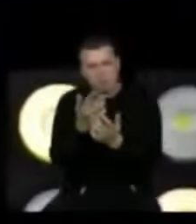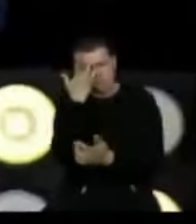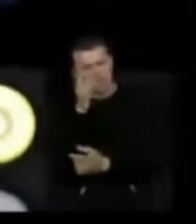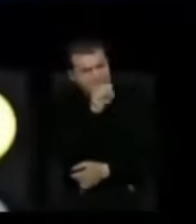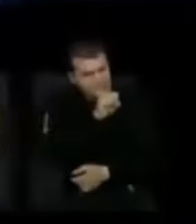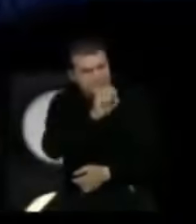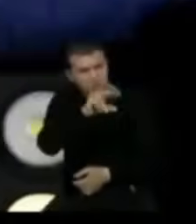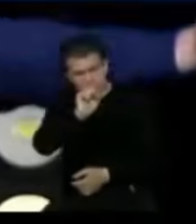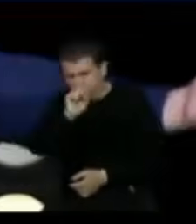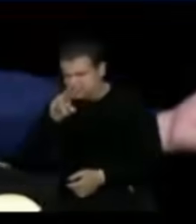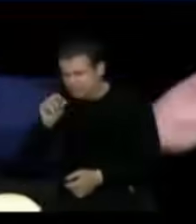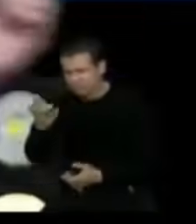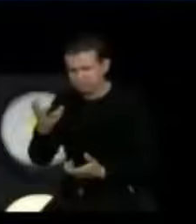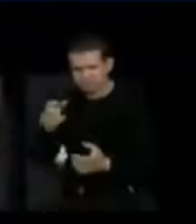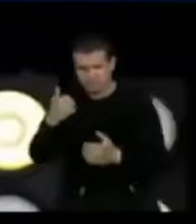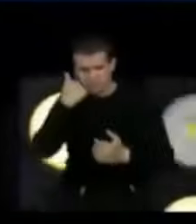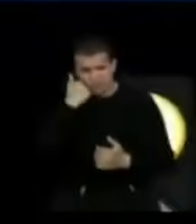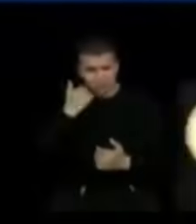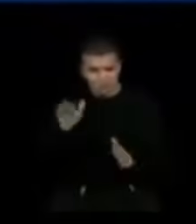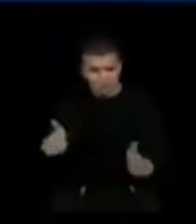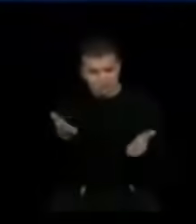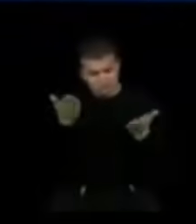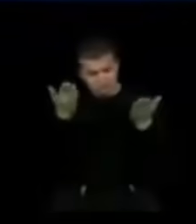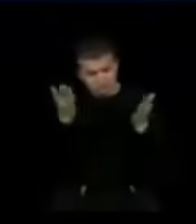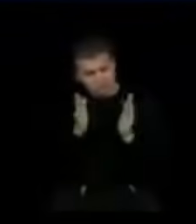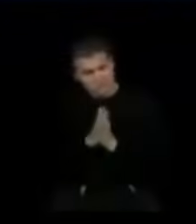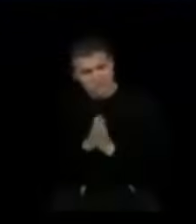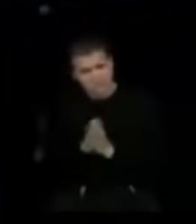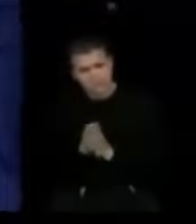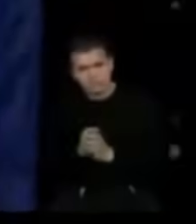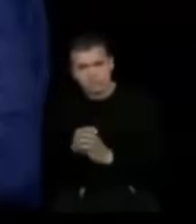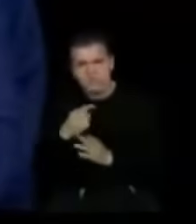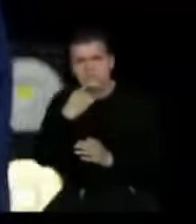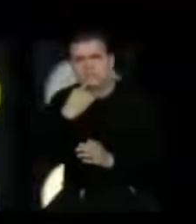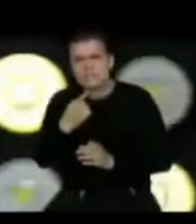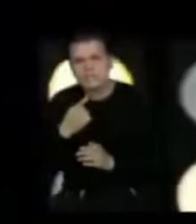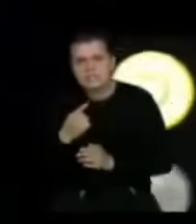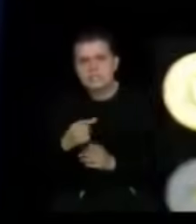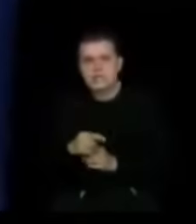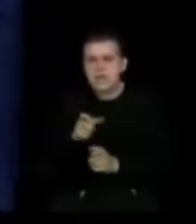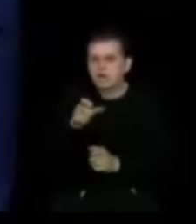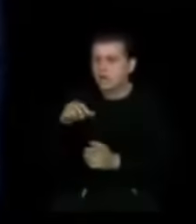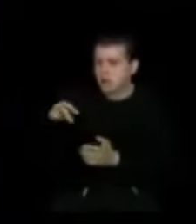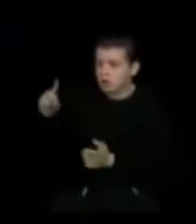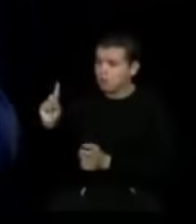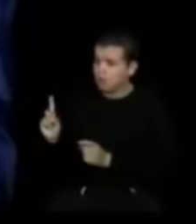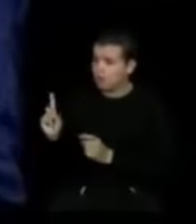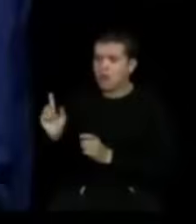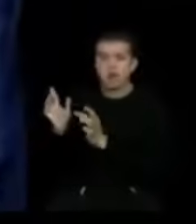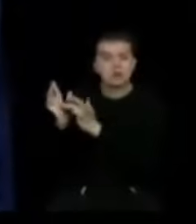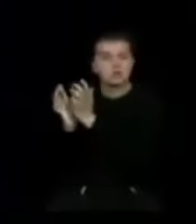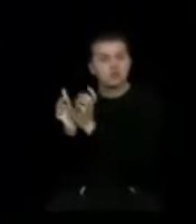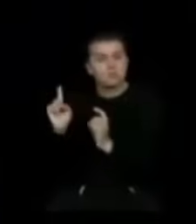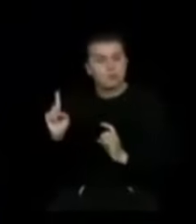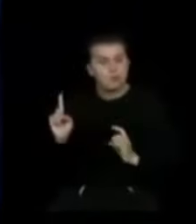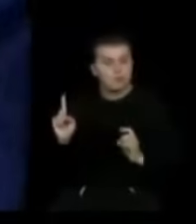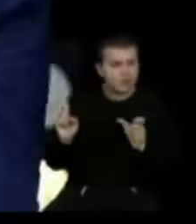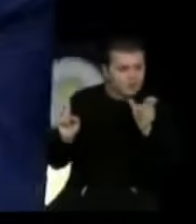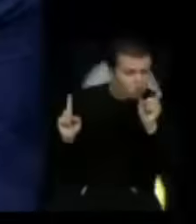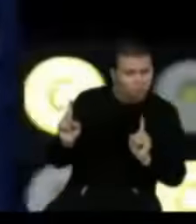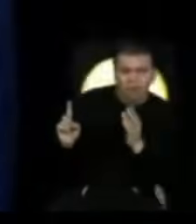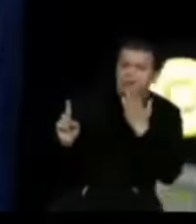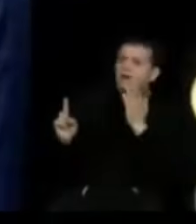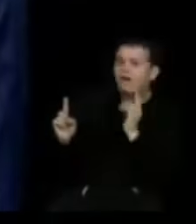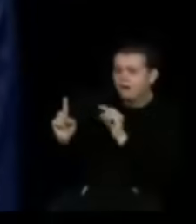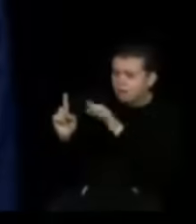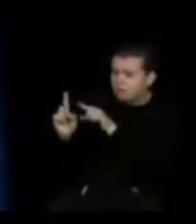voluntad de Dios fue expresada a través de Jesús, y la Biblia dice que todo el que le tocaba, poder salía de él y eran todos sanados. Tienes